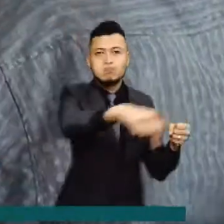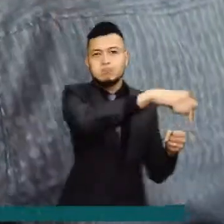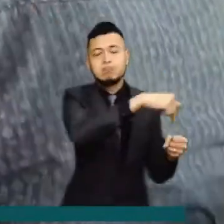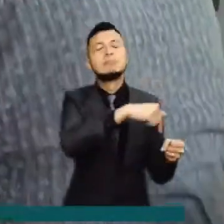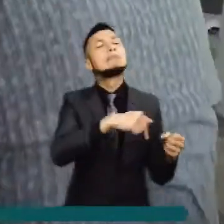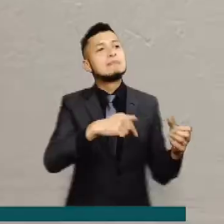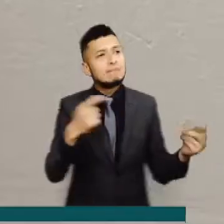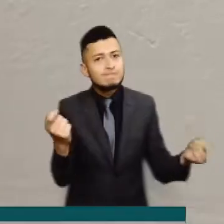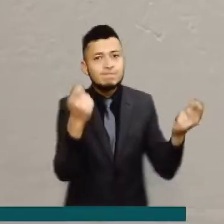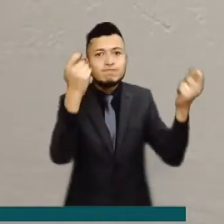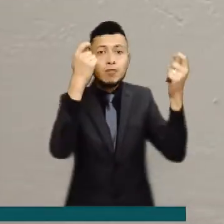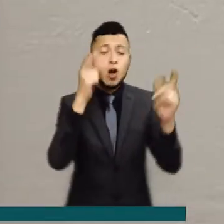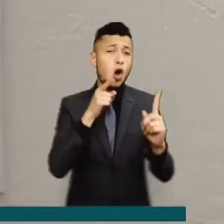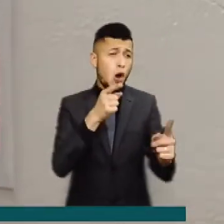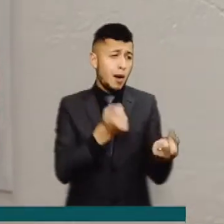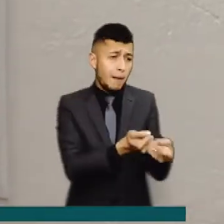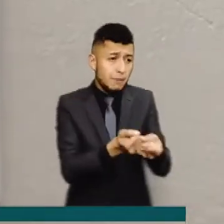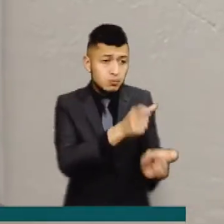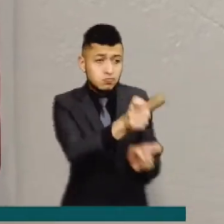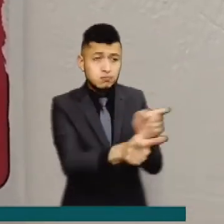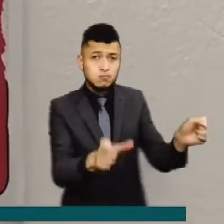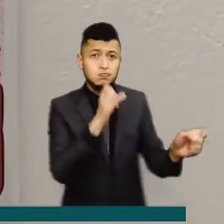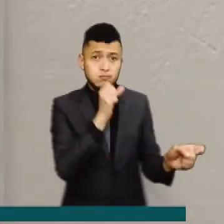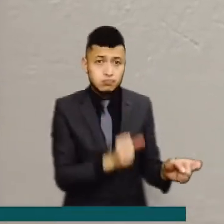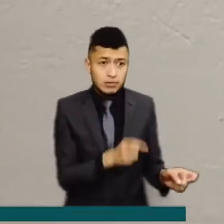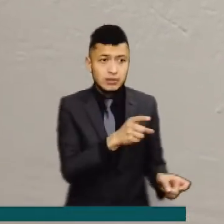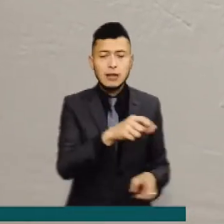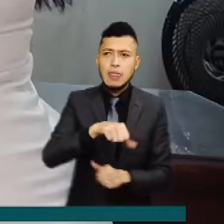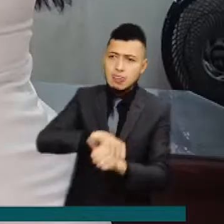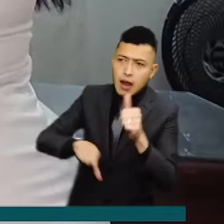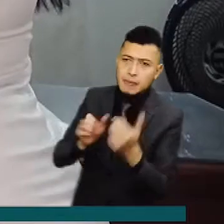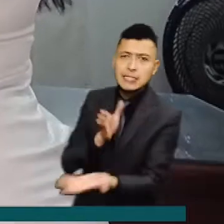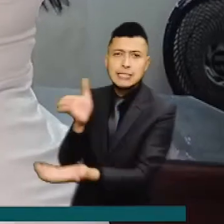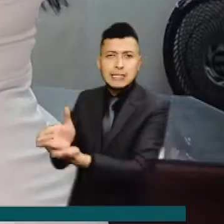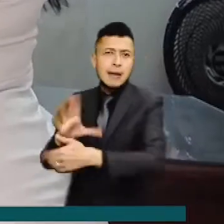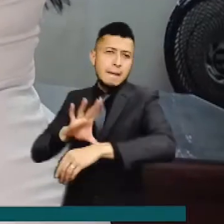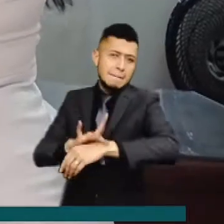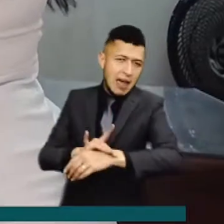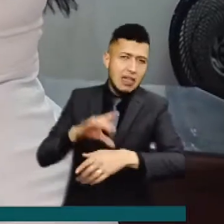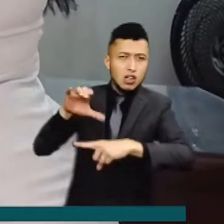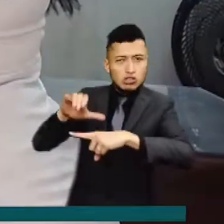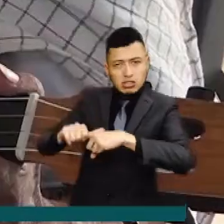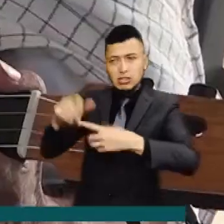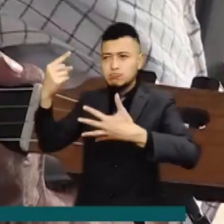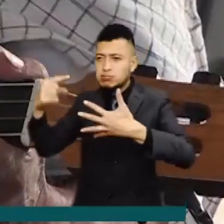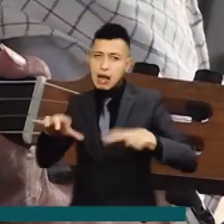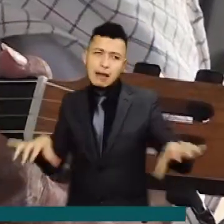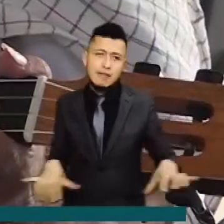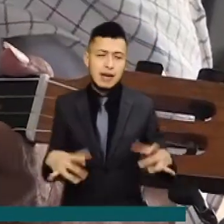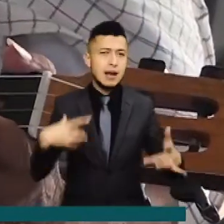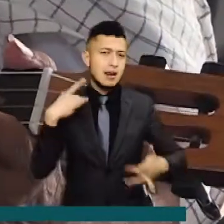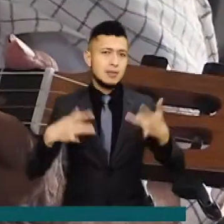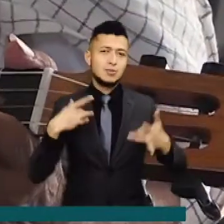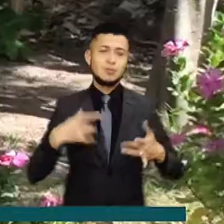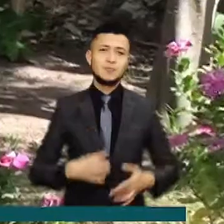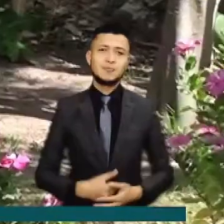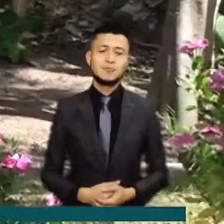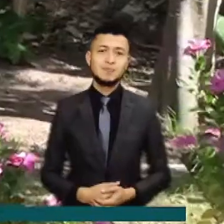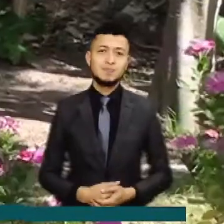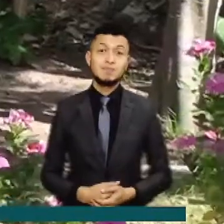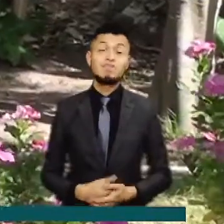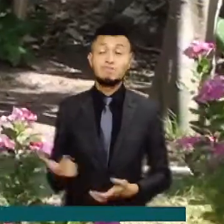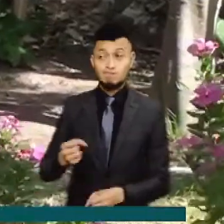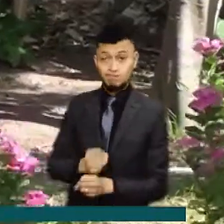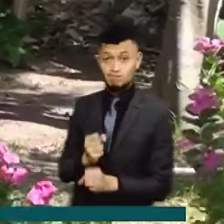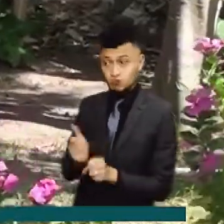diferentes barrios del municipio, con el fin de apoyar a la población en trámites, citas médicas y actividades para su recreación. Pues la